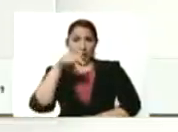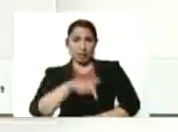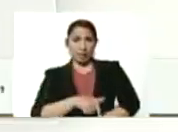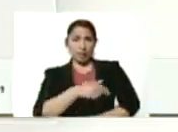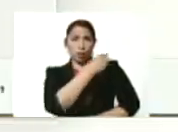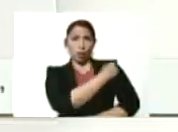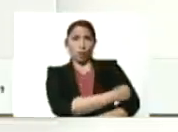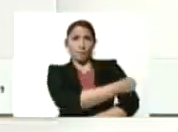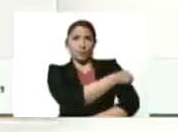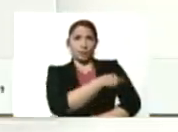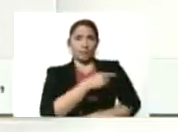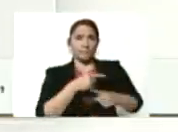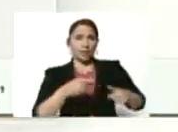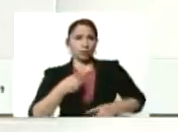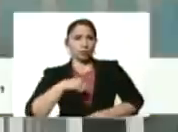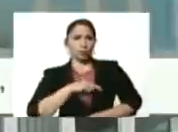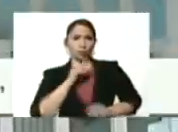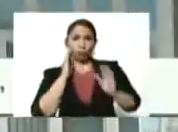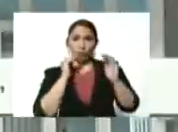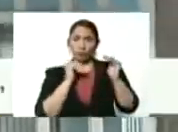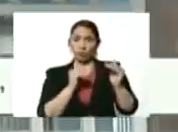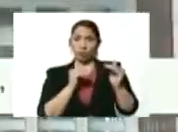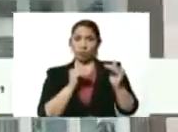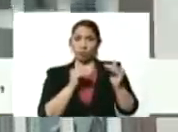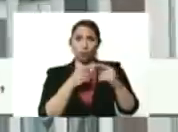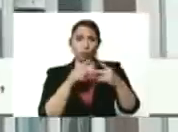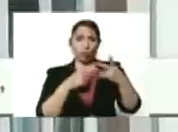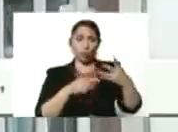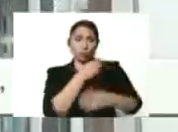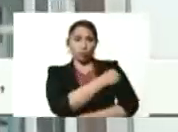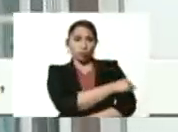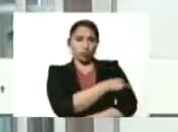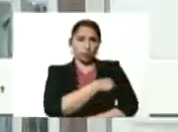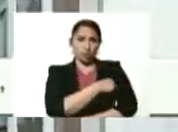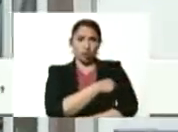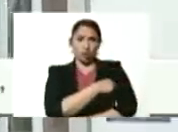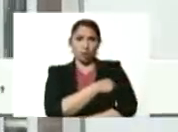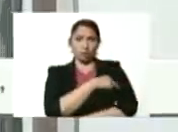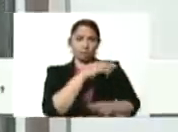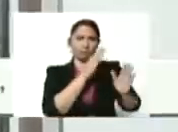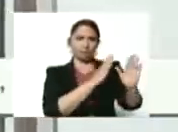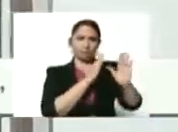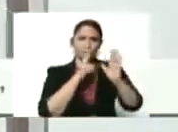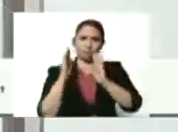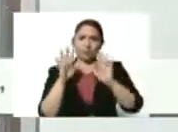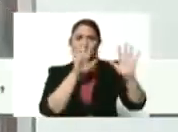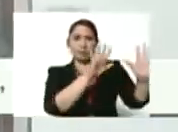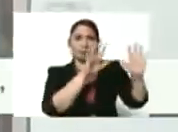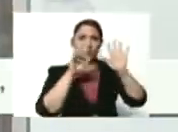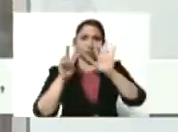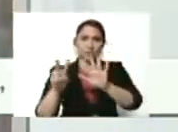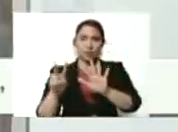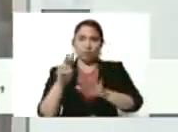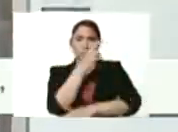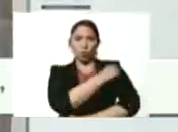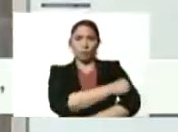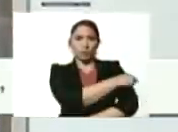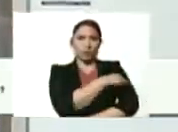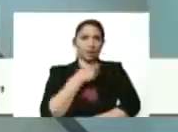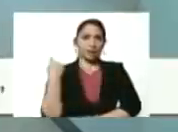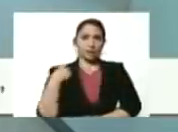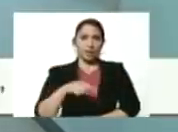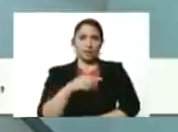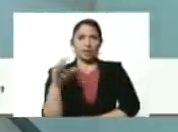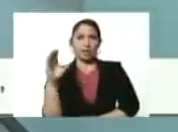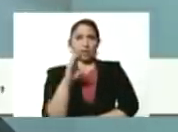pero vamos a atender 11 hospitales, y precisamente de los 17 hospitales que tiene la ciudad de Caracas.